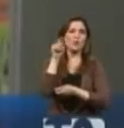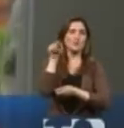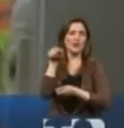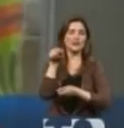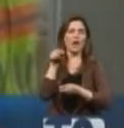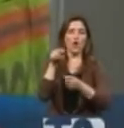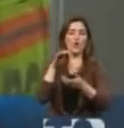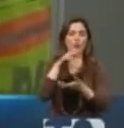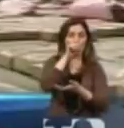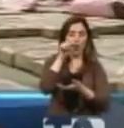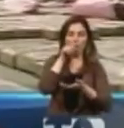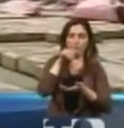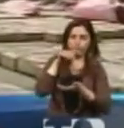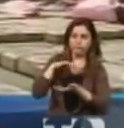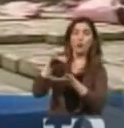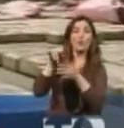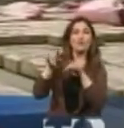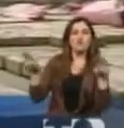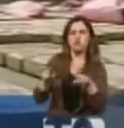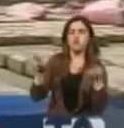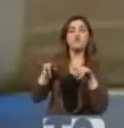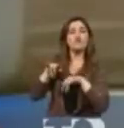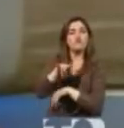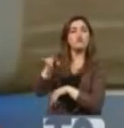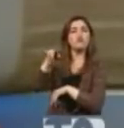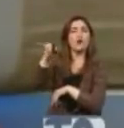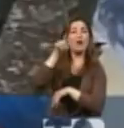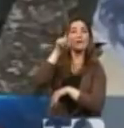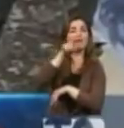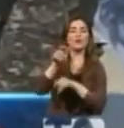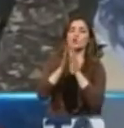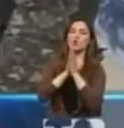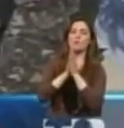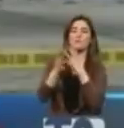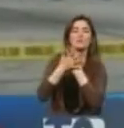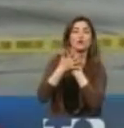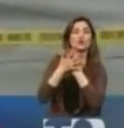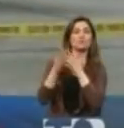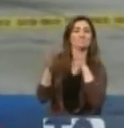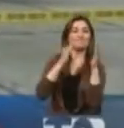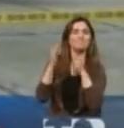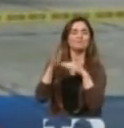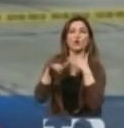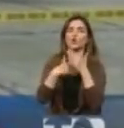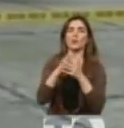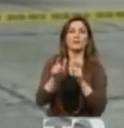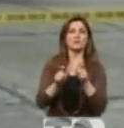dedicada al envío de drogas a través de avionetas. La fiscal Patricia Morejón pidió prisión preventiva contra los